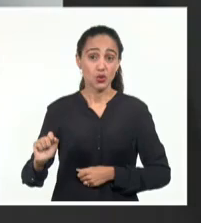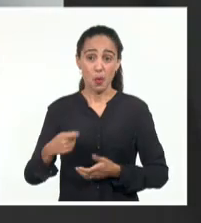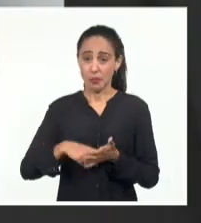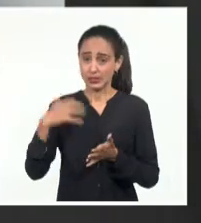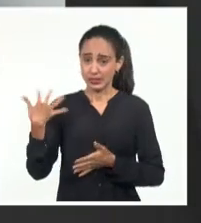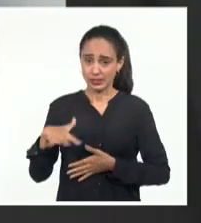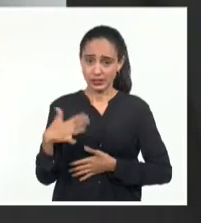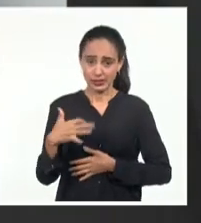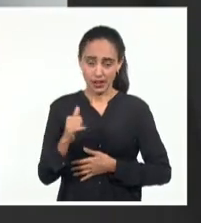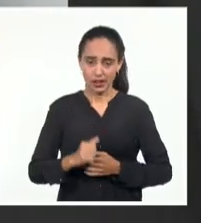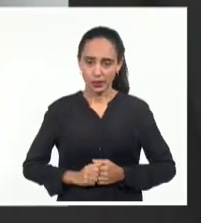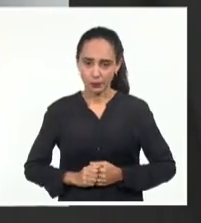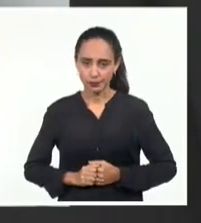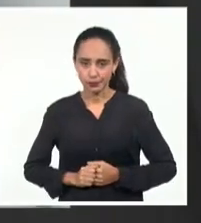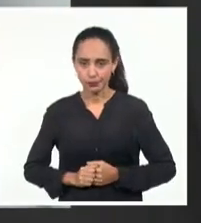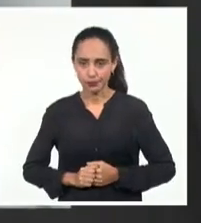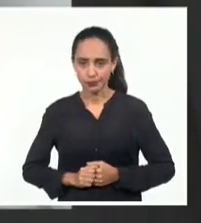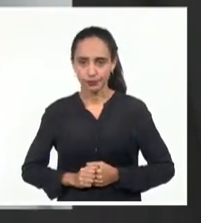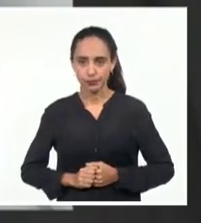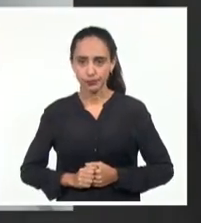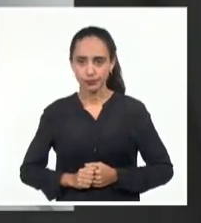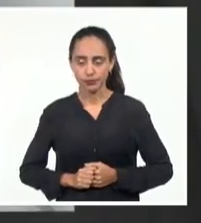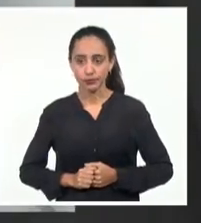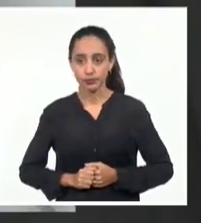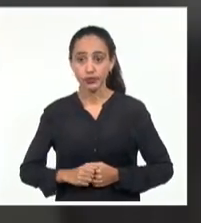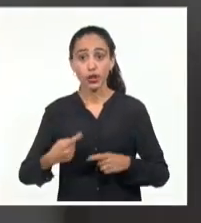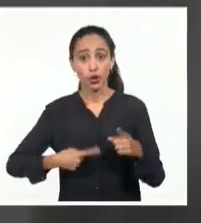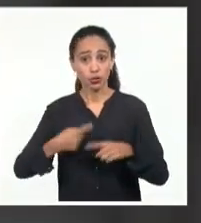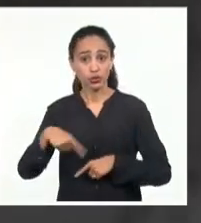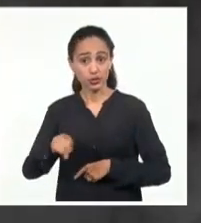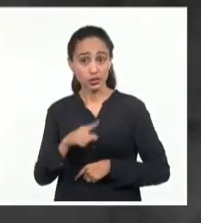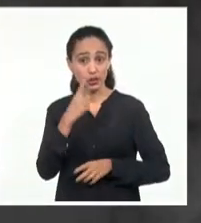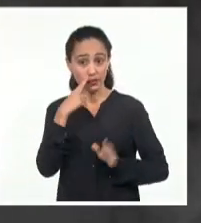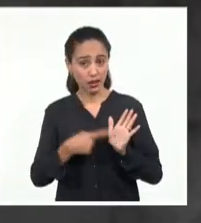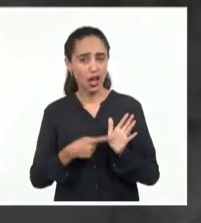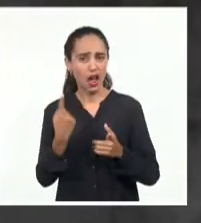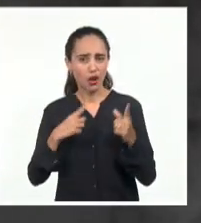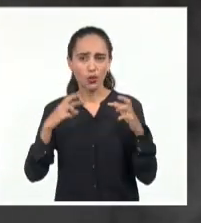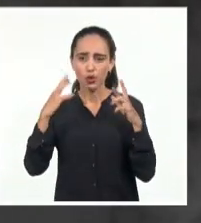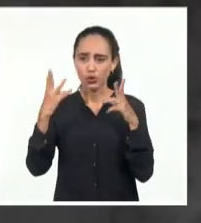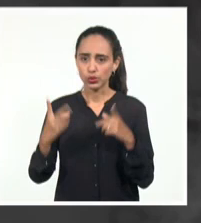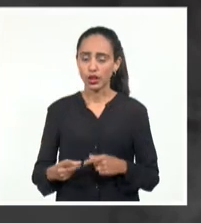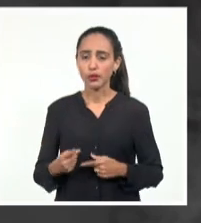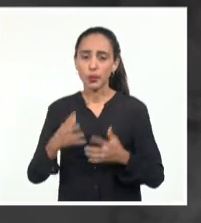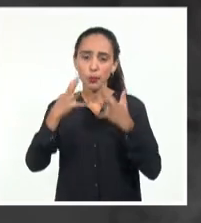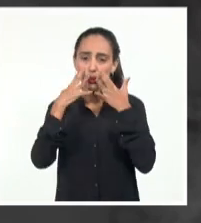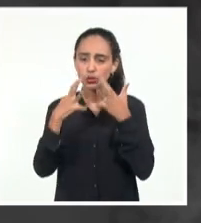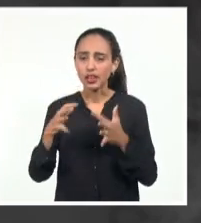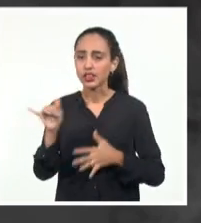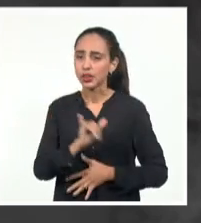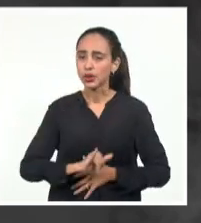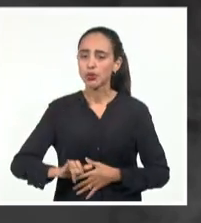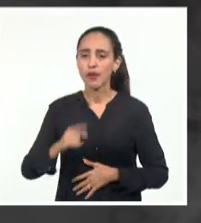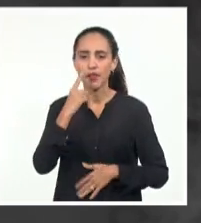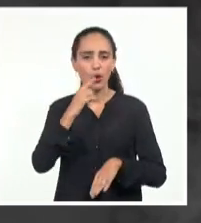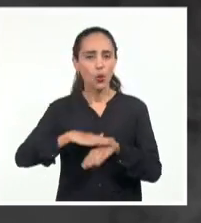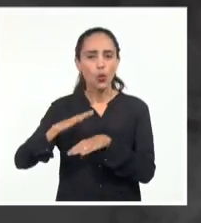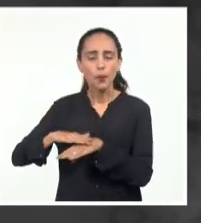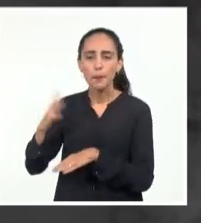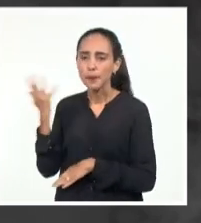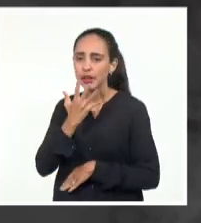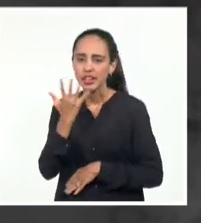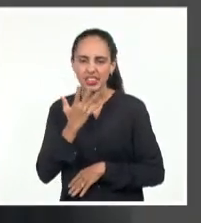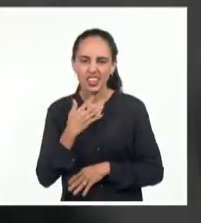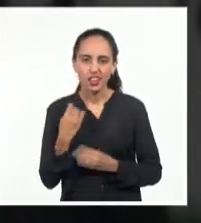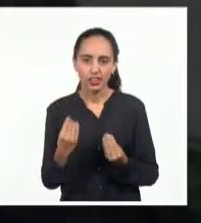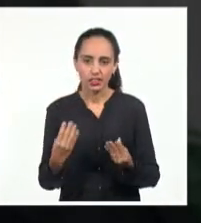a los de las tiendas. Aun cuando las acciones contra estos fenómenos muestran algunos resultados, es importante profundizar en las causas y en quienes las